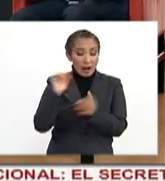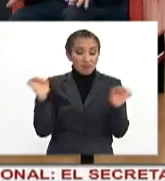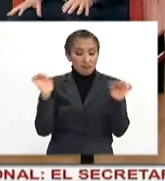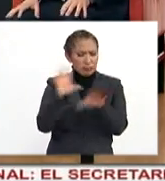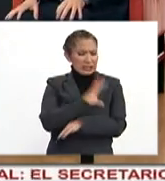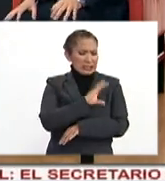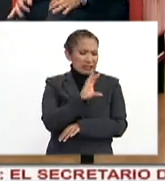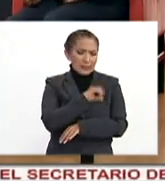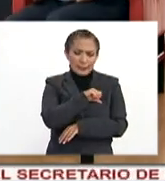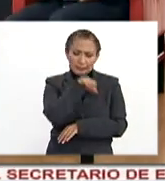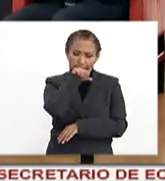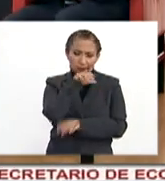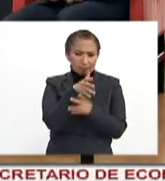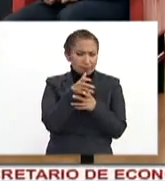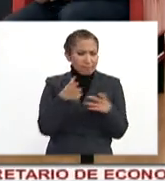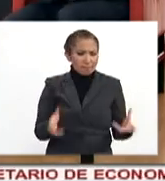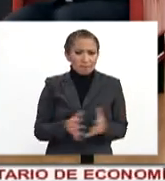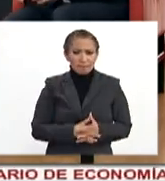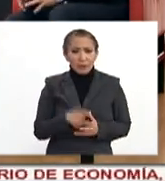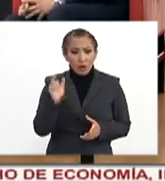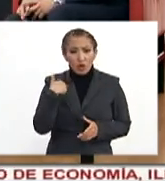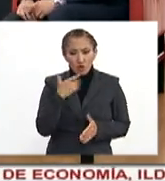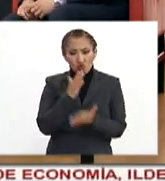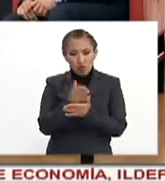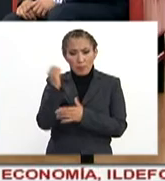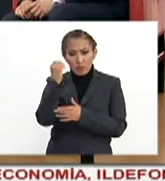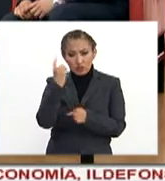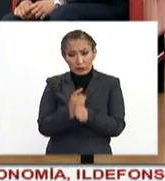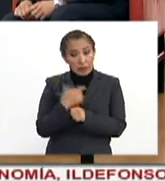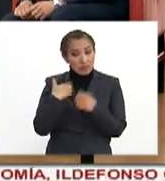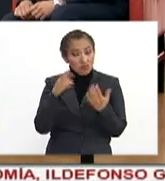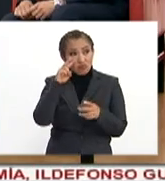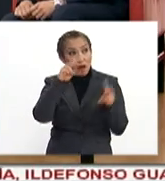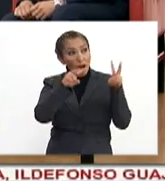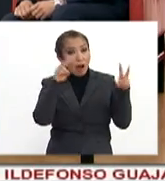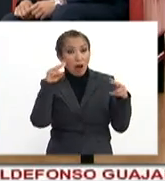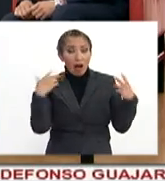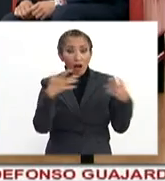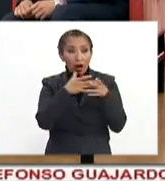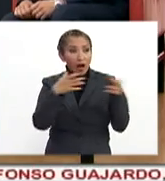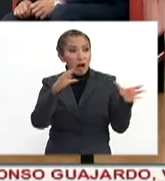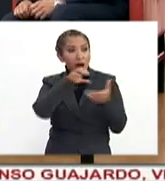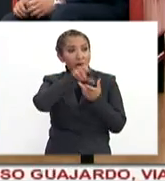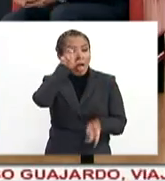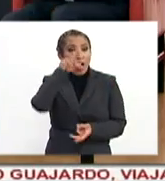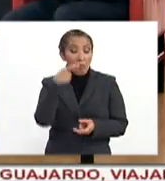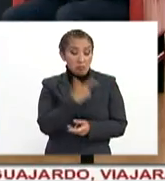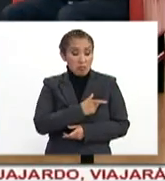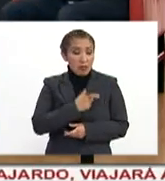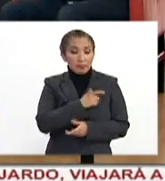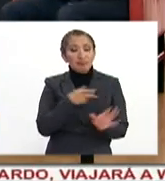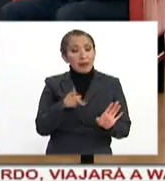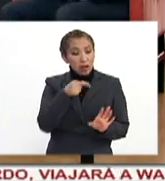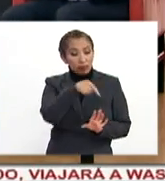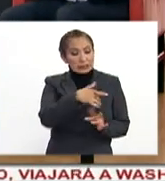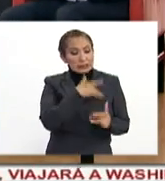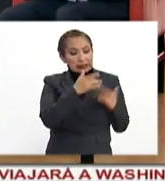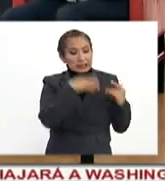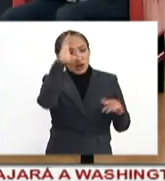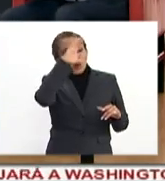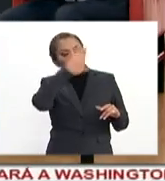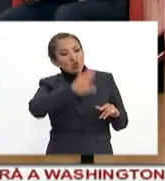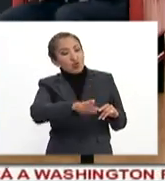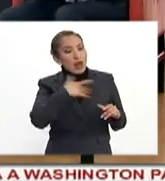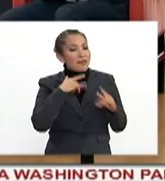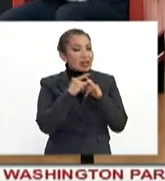queremos mucho, es algo impresionante. Cuando tengo la oportunidad de ir voy, es algo que realmente disfruta mucho uno, pero se vive esa cultura,